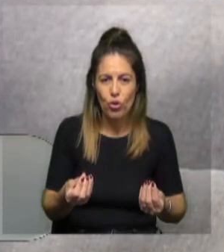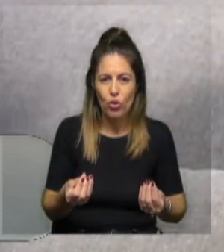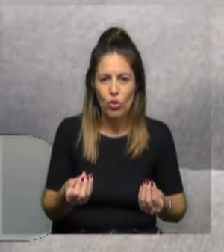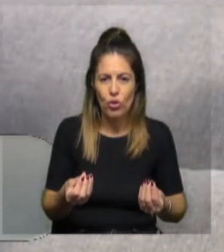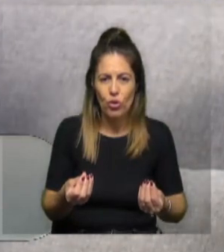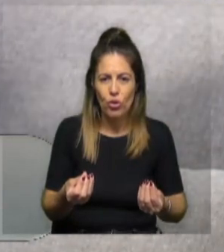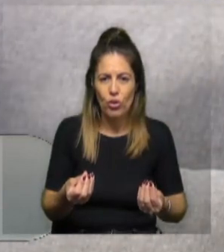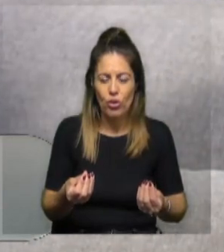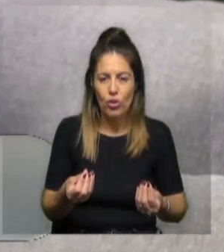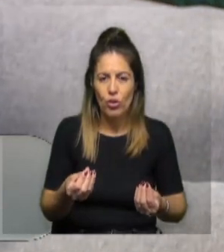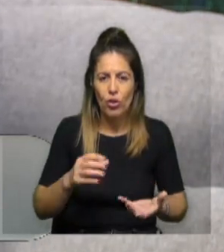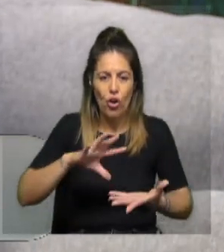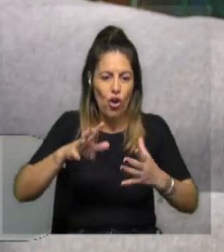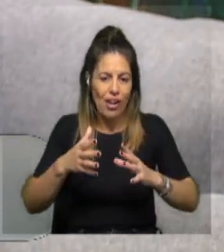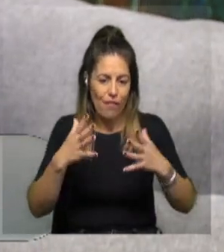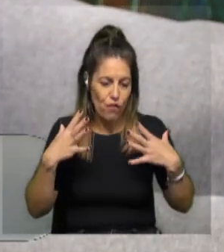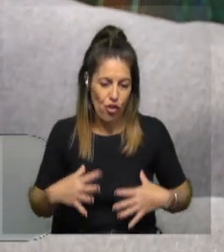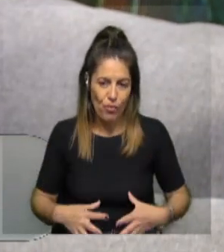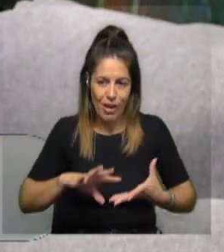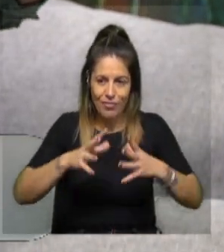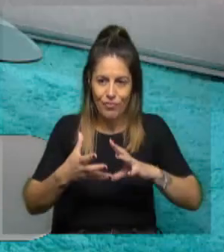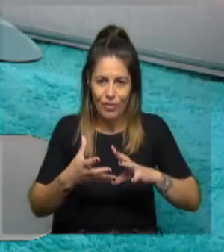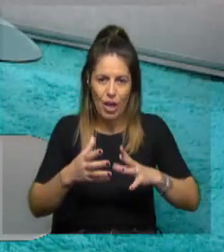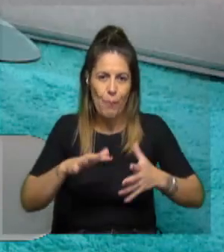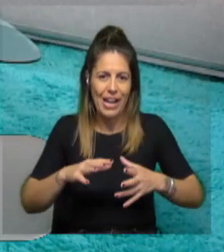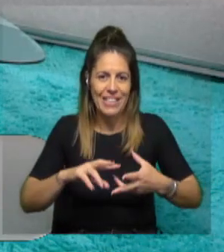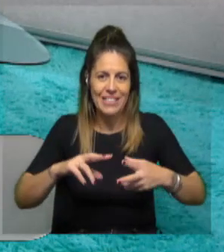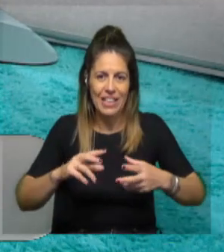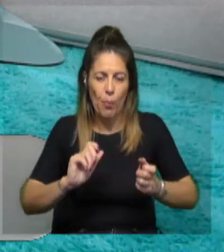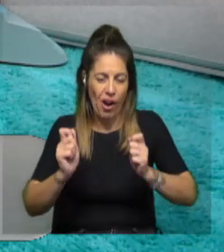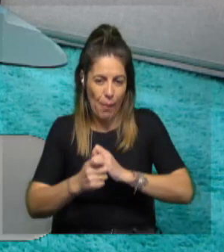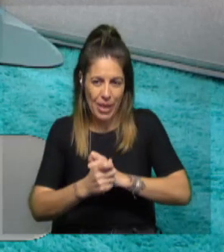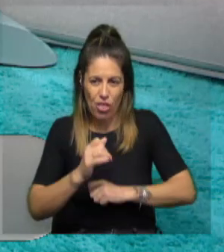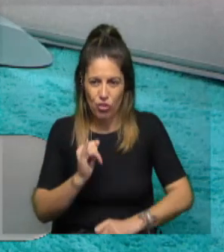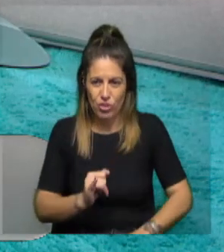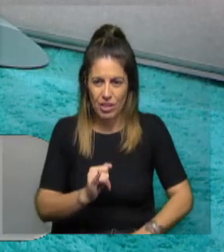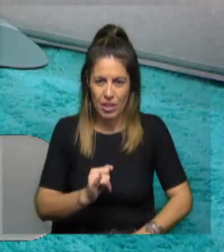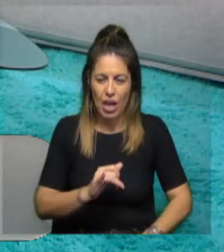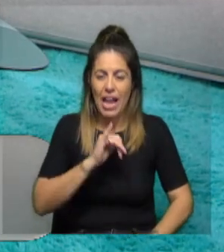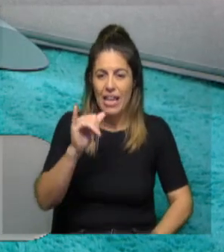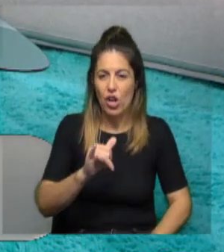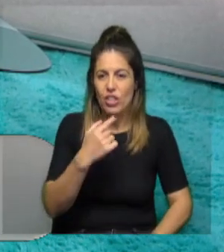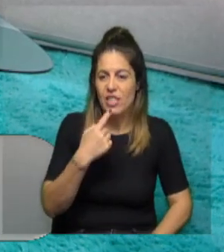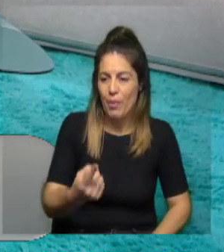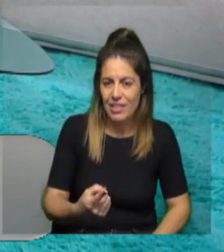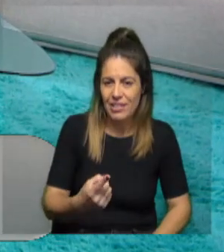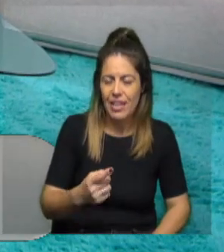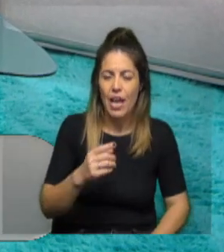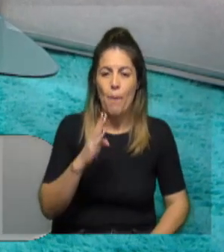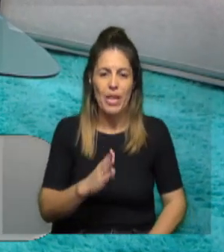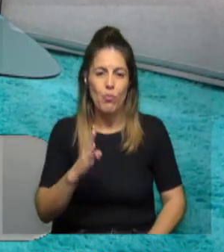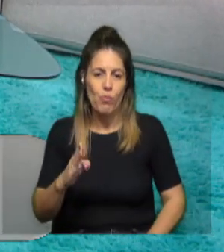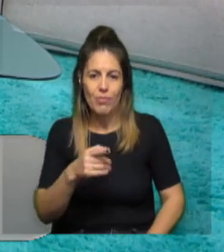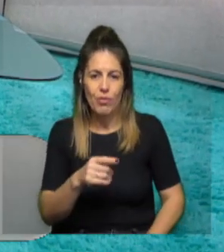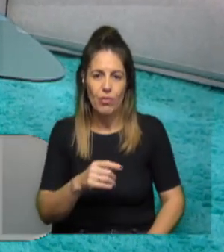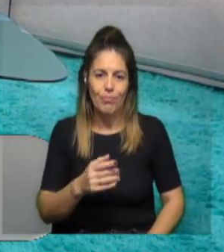el fenotipo que tiene, mira lo que es. Claro, parece genéticamente alterado. La noticia me dice todo el tiempo, che, pitbull. Y